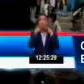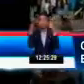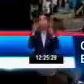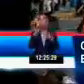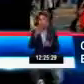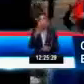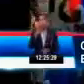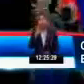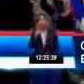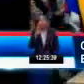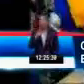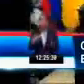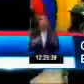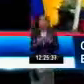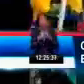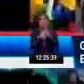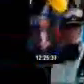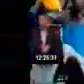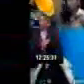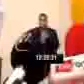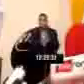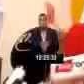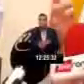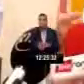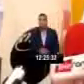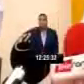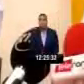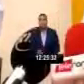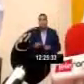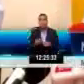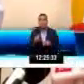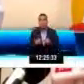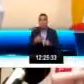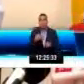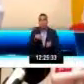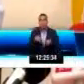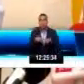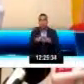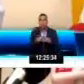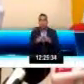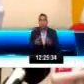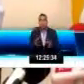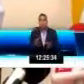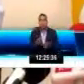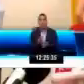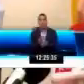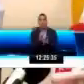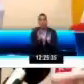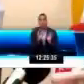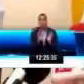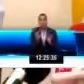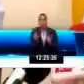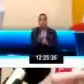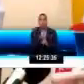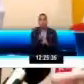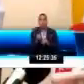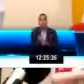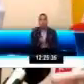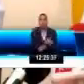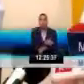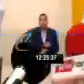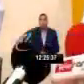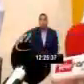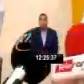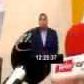anuncio del FUT sobre una nueva movilización. Mientras Quito está empezando a recuperarse de la agresión que